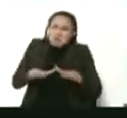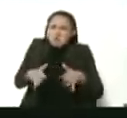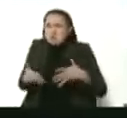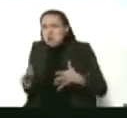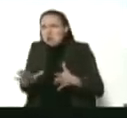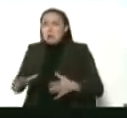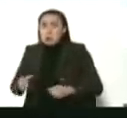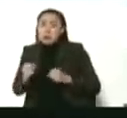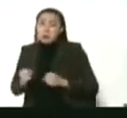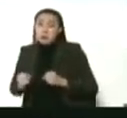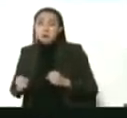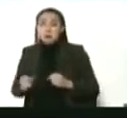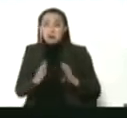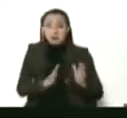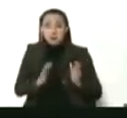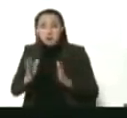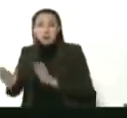moderados.